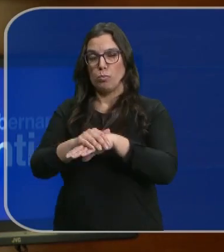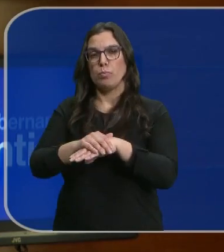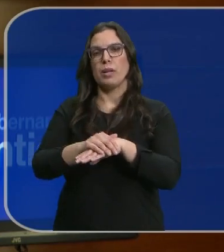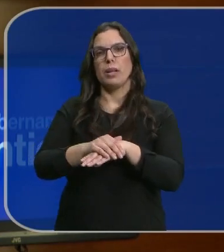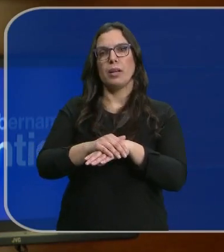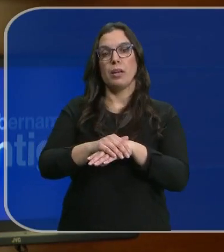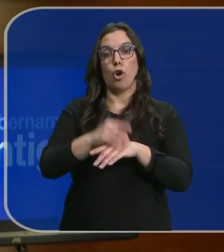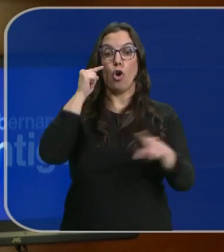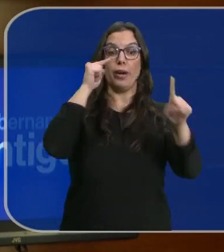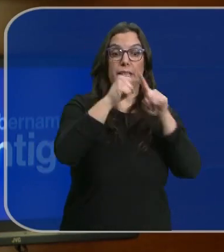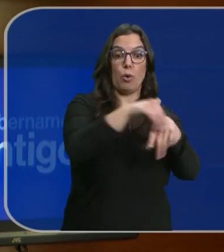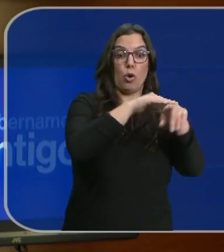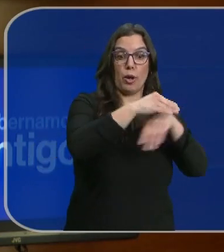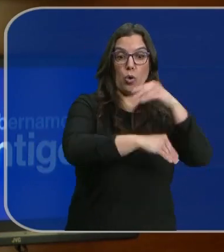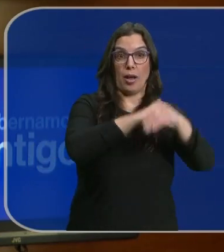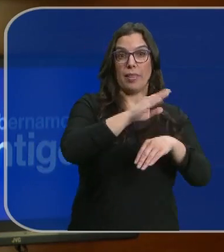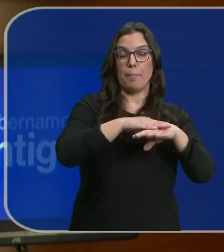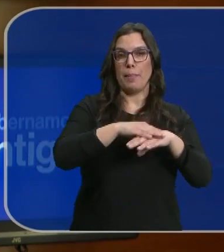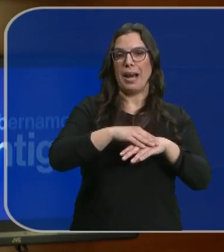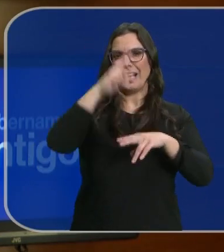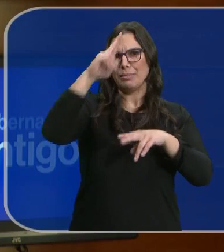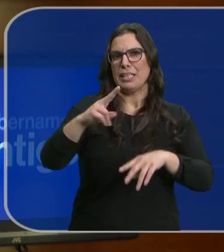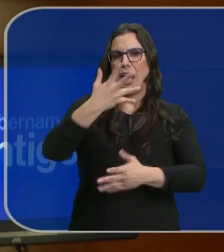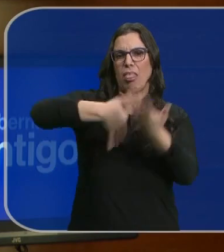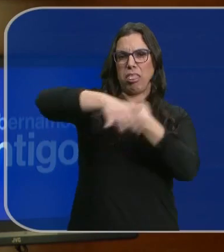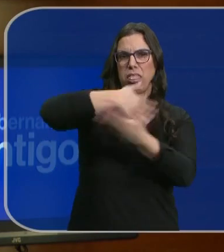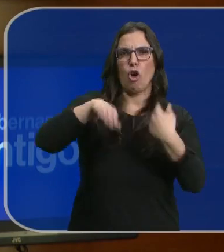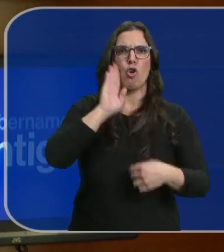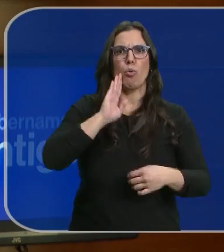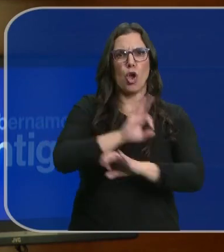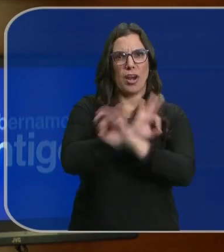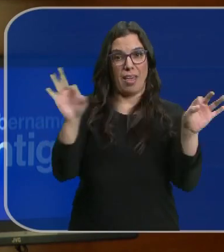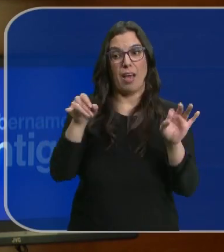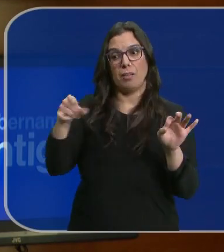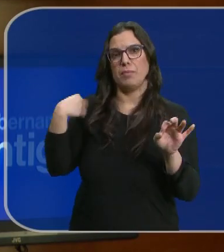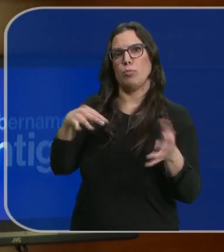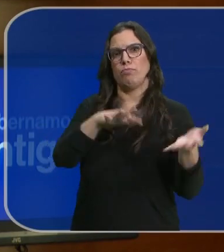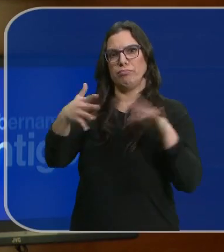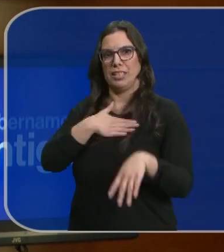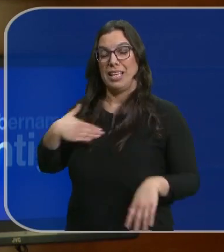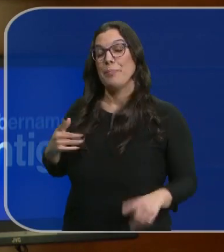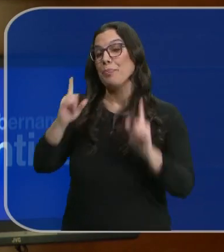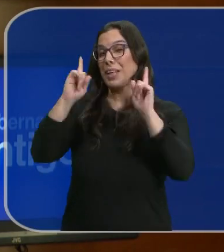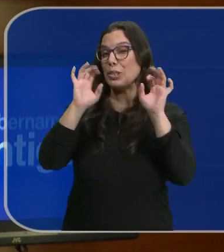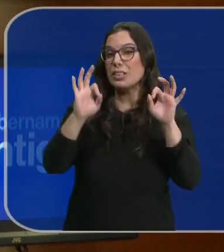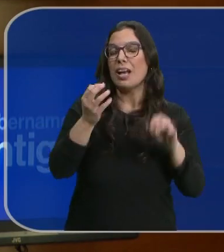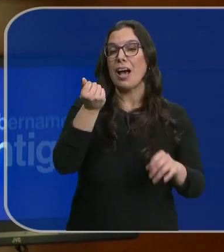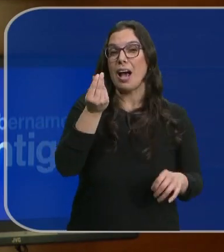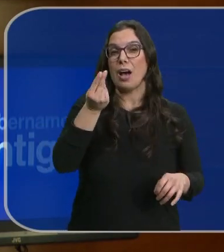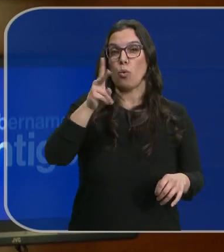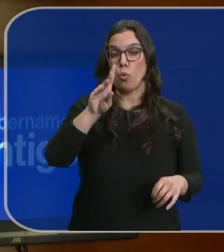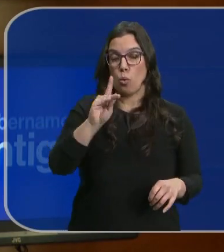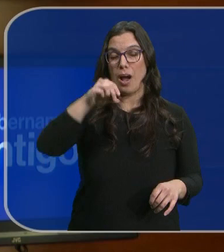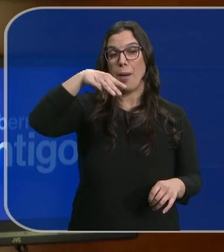espíritu con el que el Gobierno la ha promovido, el de la tolerancia cero con la corrupción. Respecto a este caso concreto, Isabel